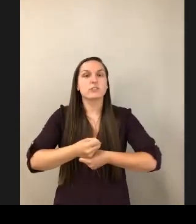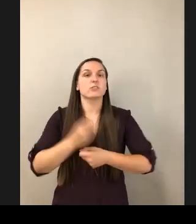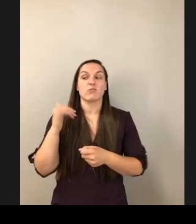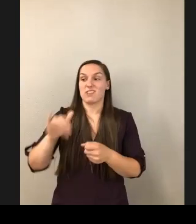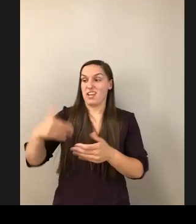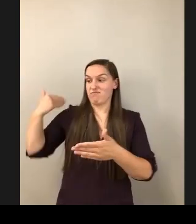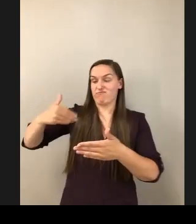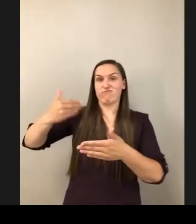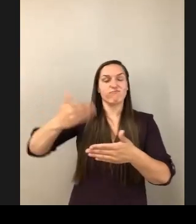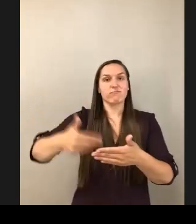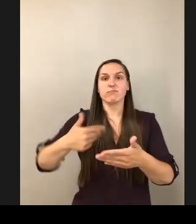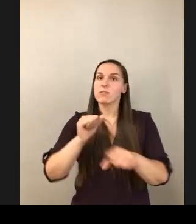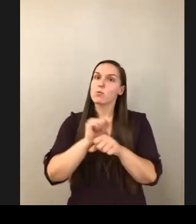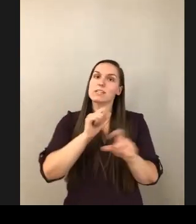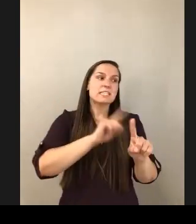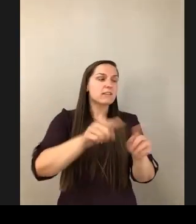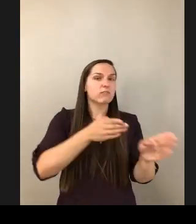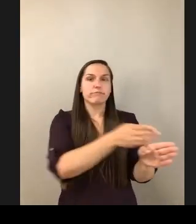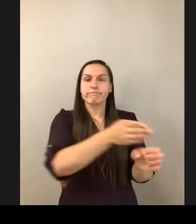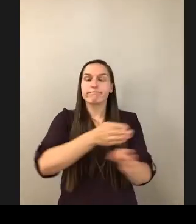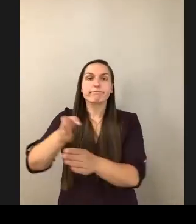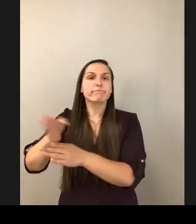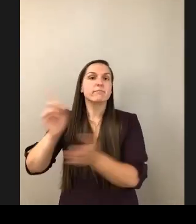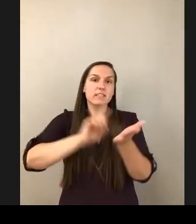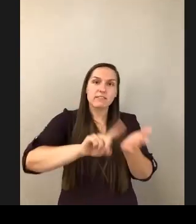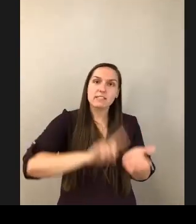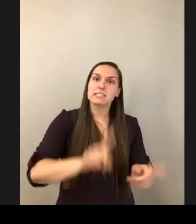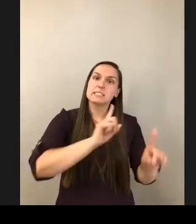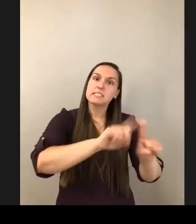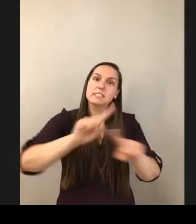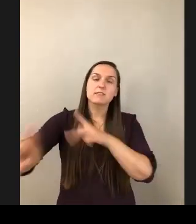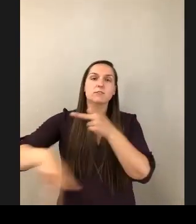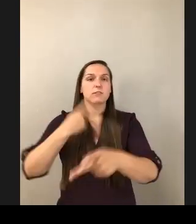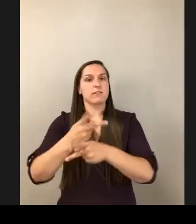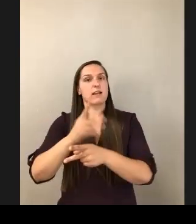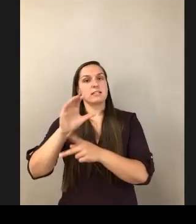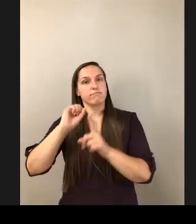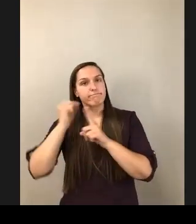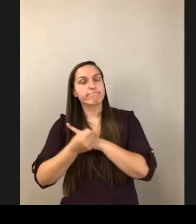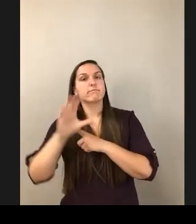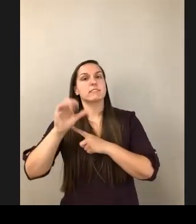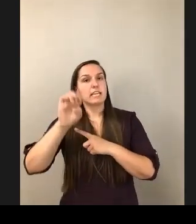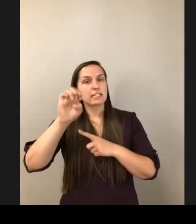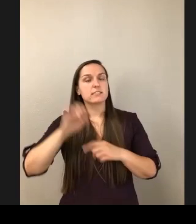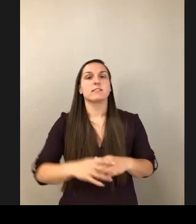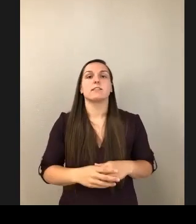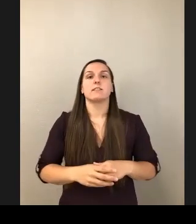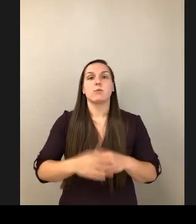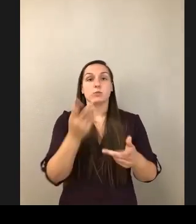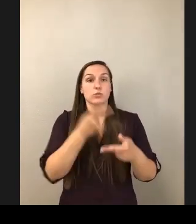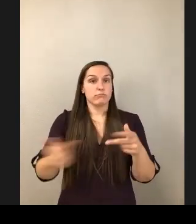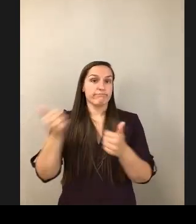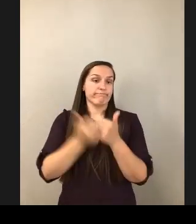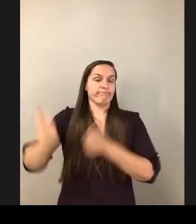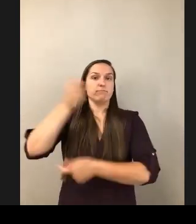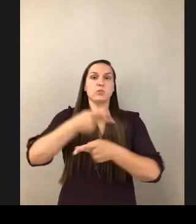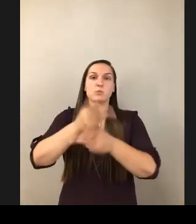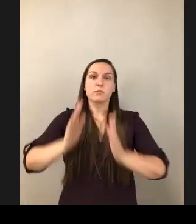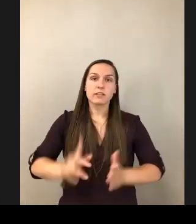después de todo me quedé 17 años. Yo trabajé en diferentes puestos, he investigado muchos casos diferentes.